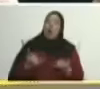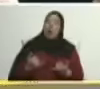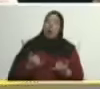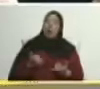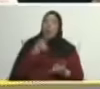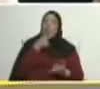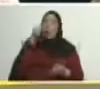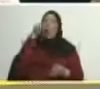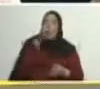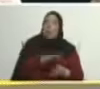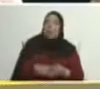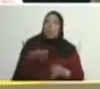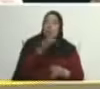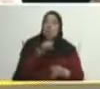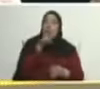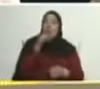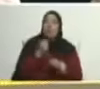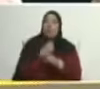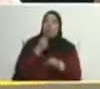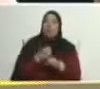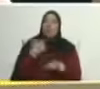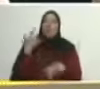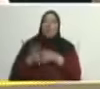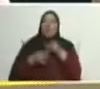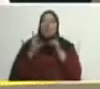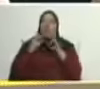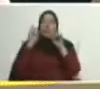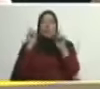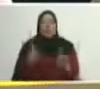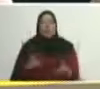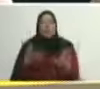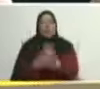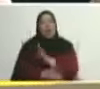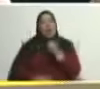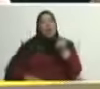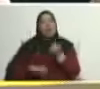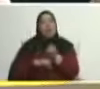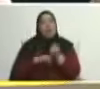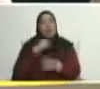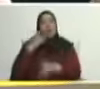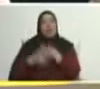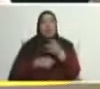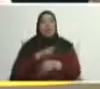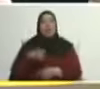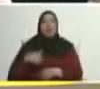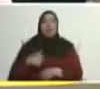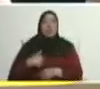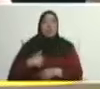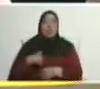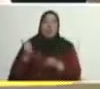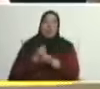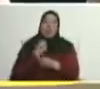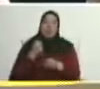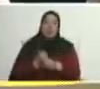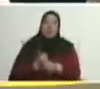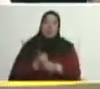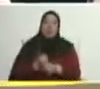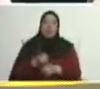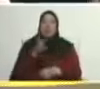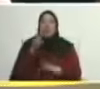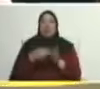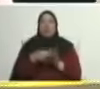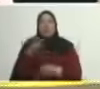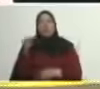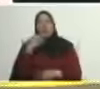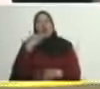y el pueblo de San Cristóbal y Nieves, apoyan plenamente la agenda para el ALBA 2030.